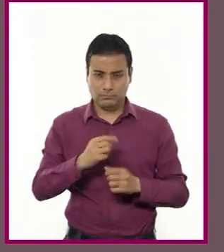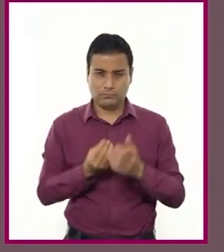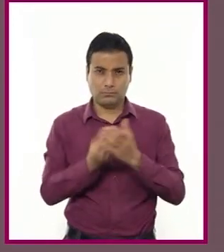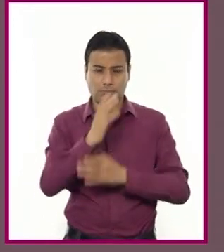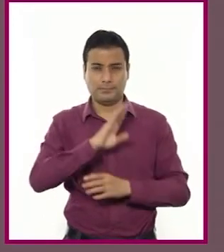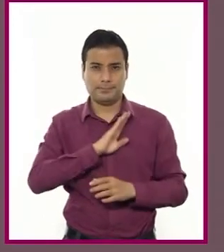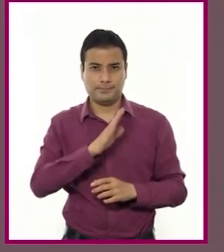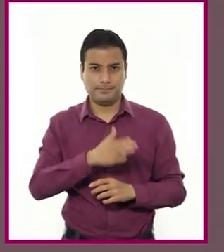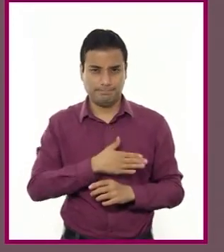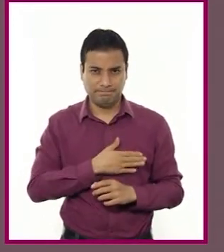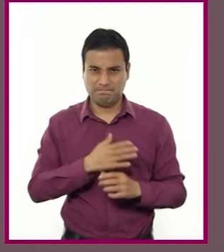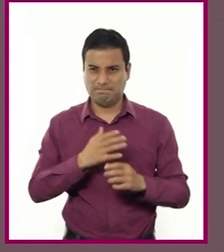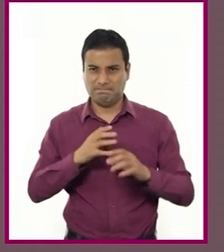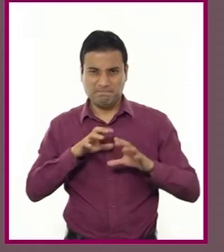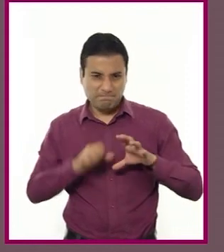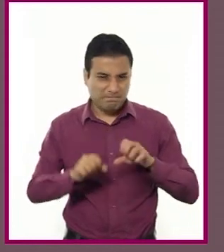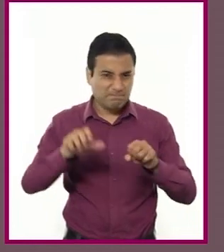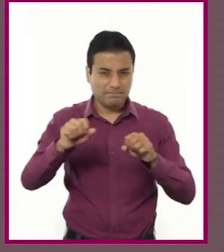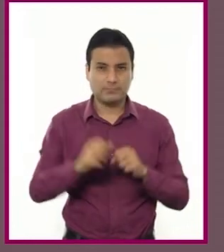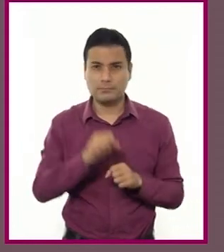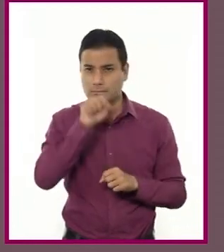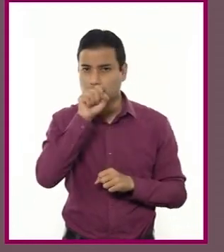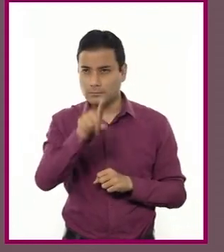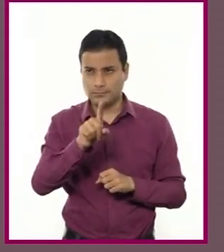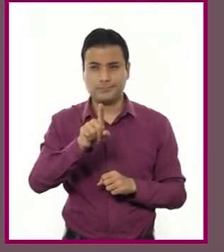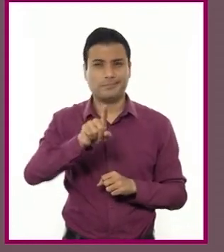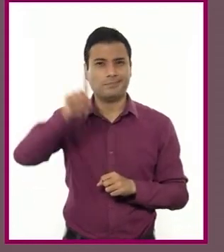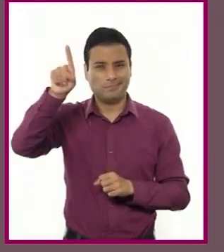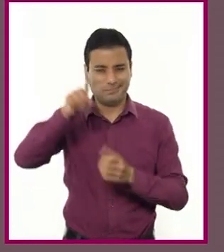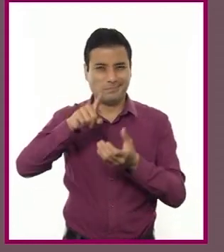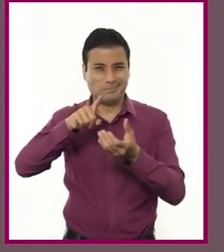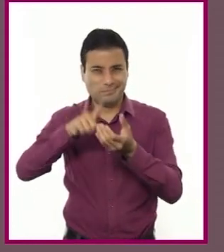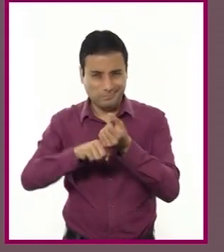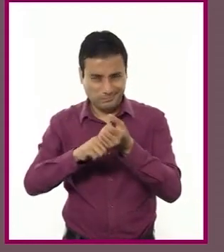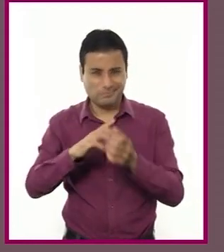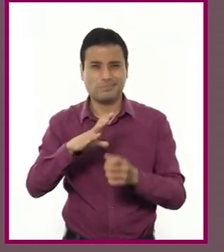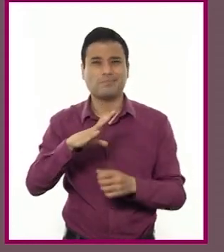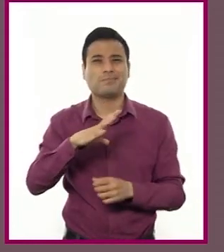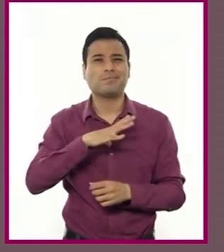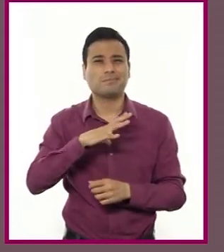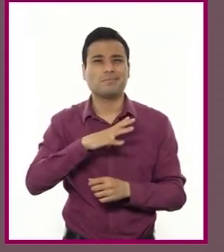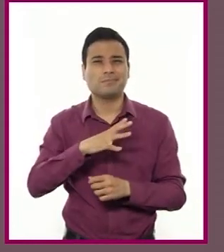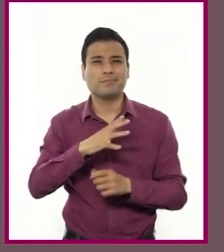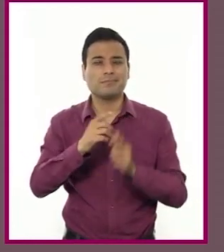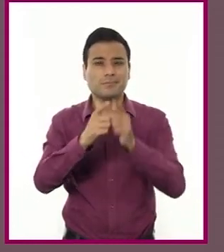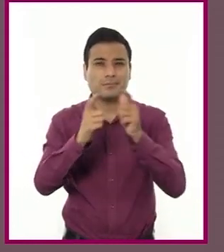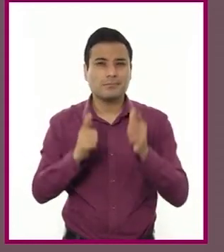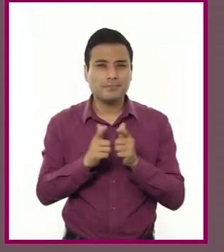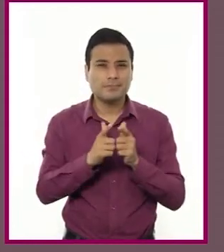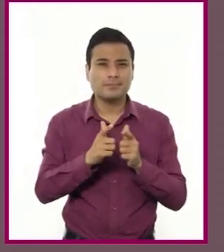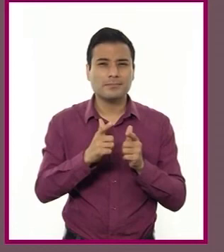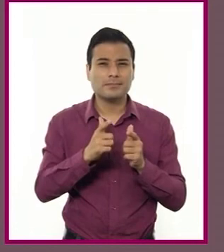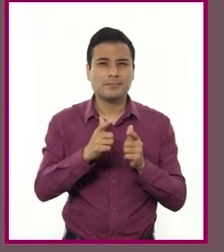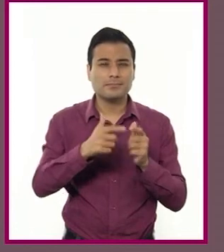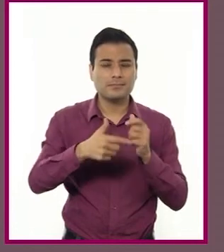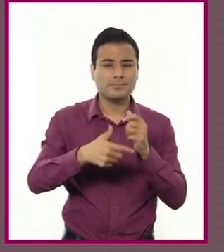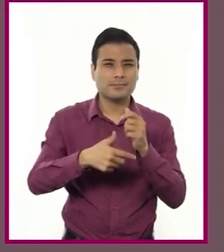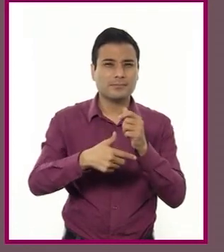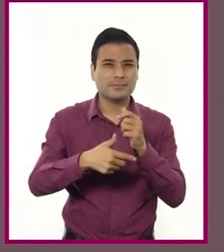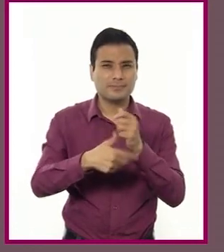Nueva España, se fundan las colonias británicas, que en un futuro llegarán a ser los Estados Unidos de América.